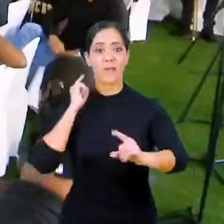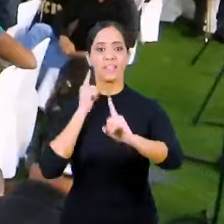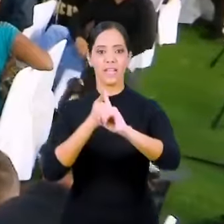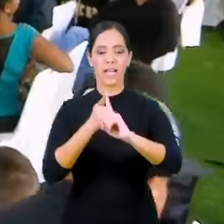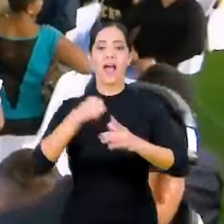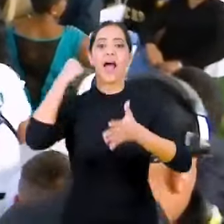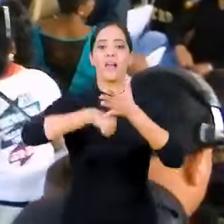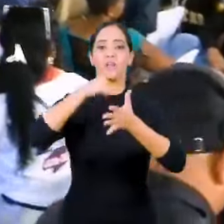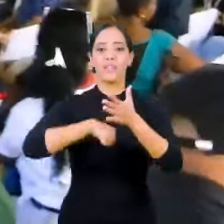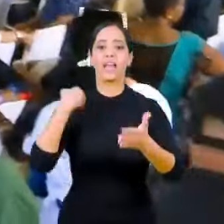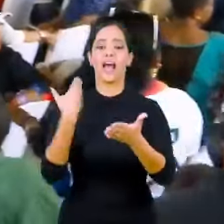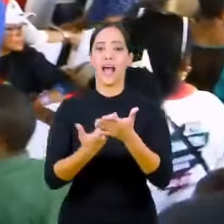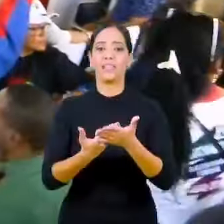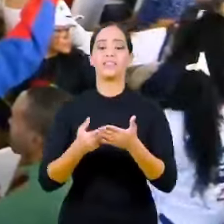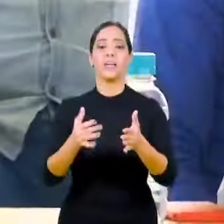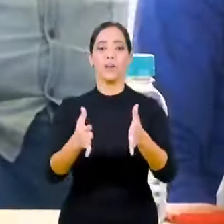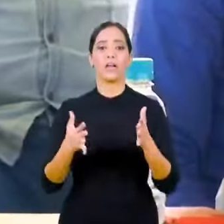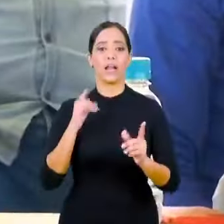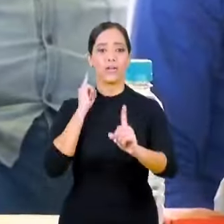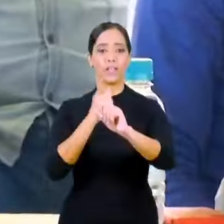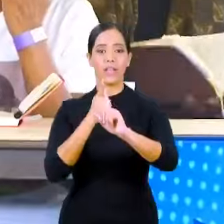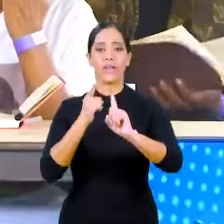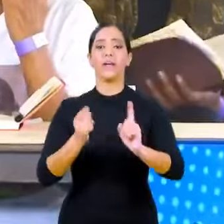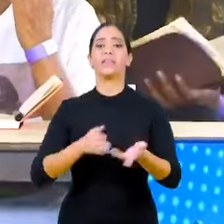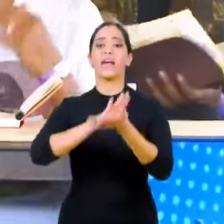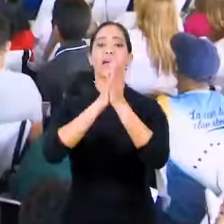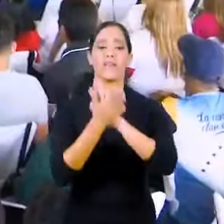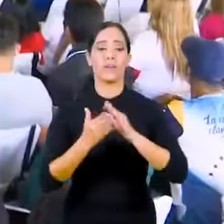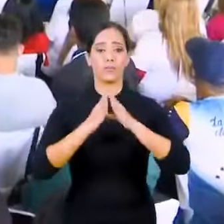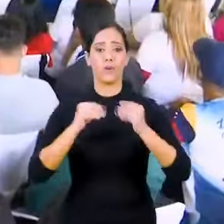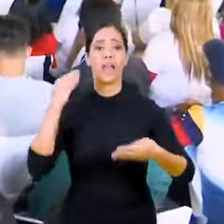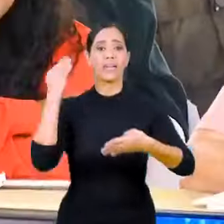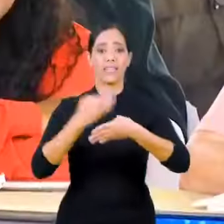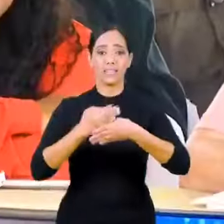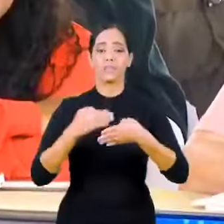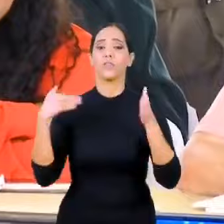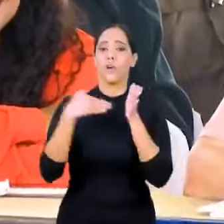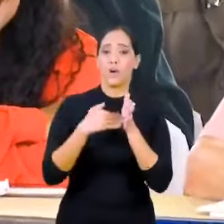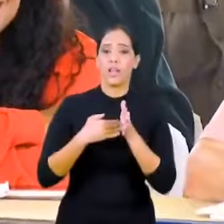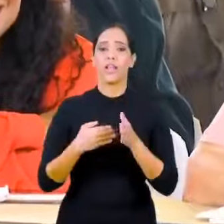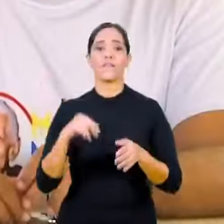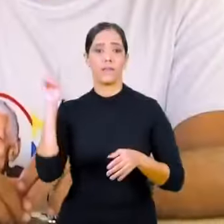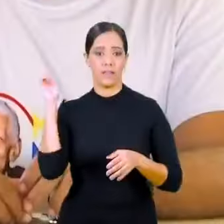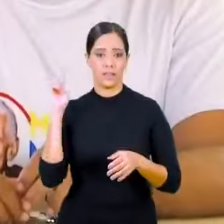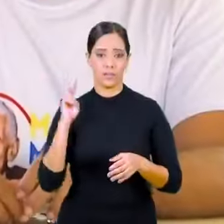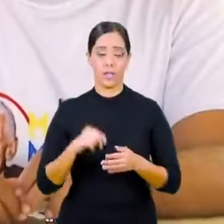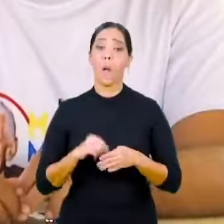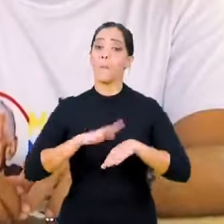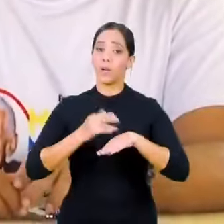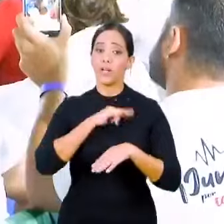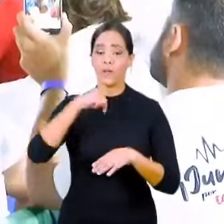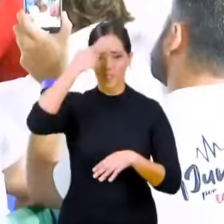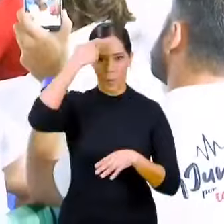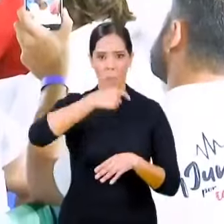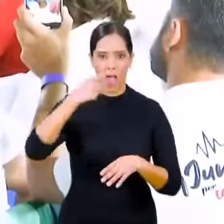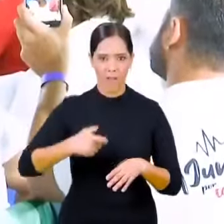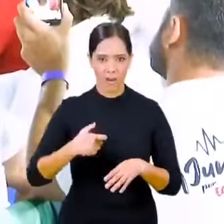y decidida a luchar hasta lograr el gran objetivo del levantamiento de todas las sanciones ilegales contra nuestro país,